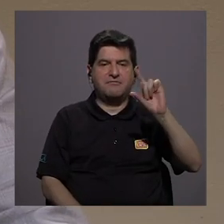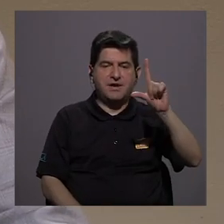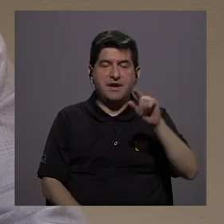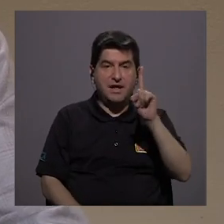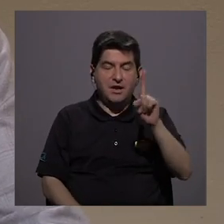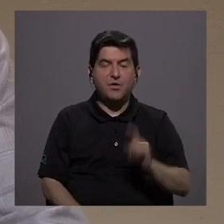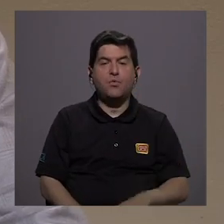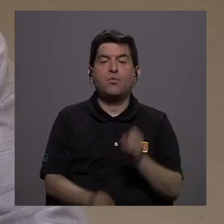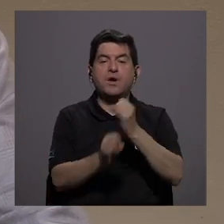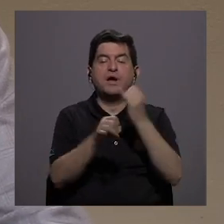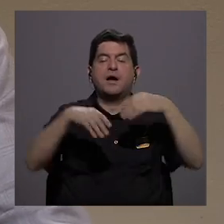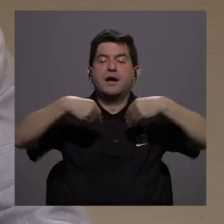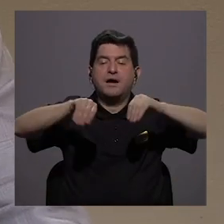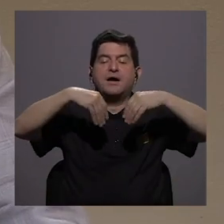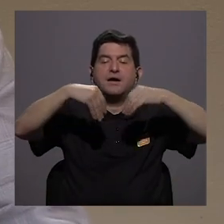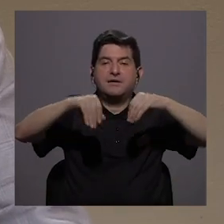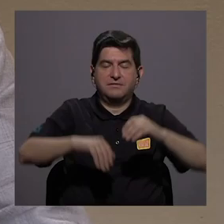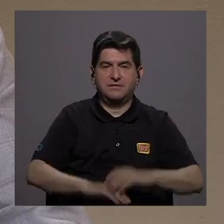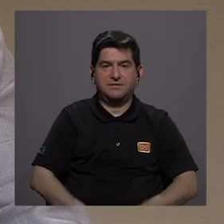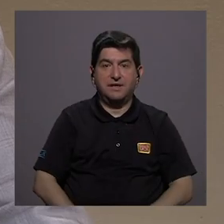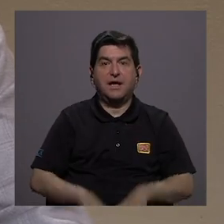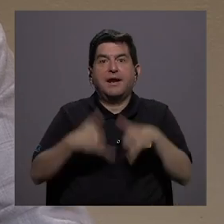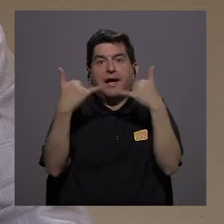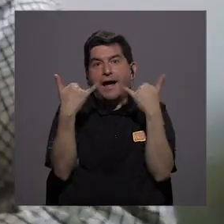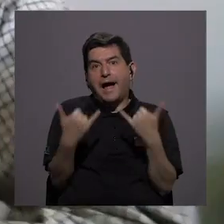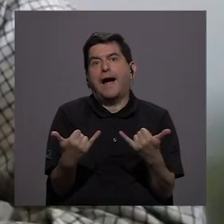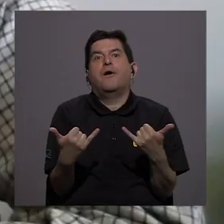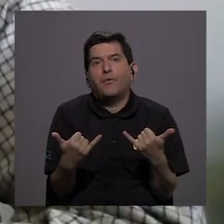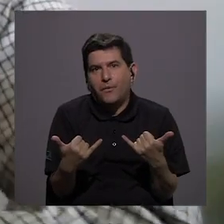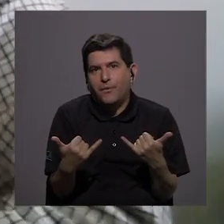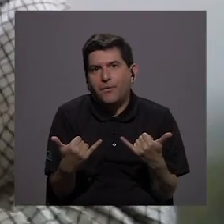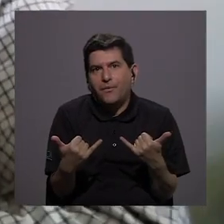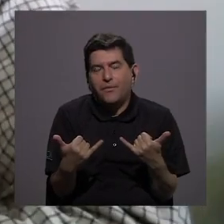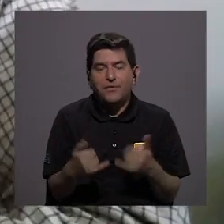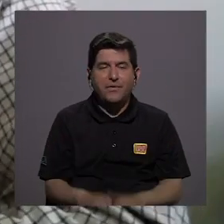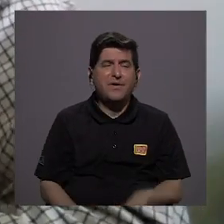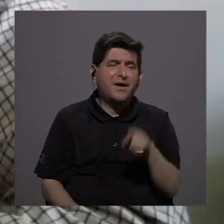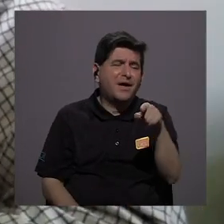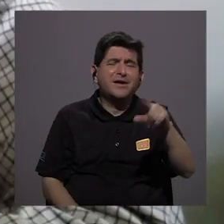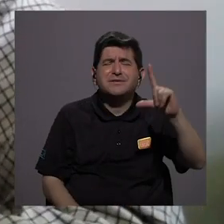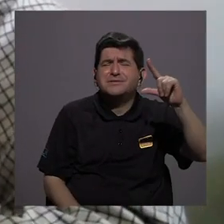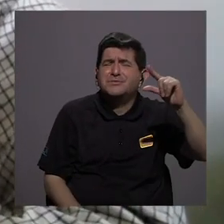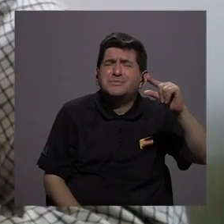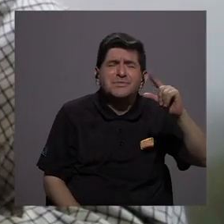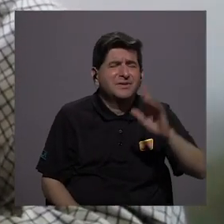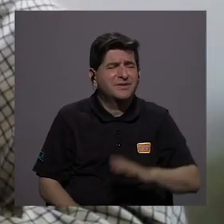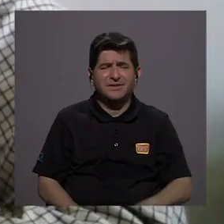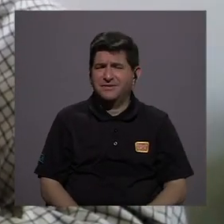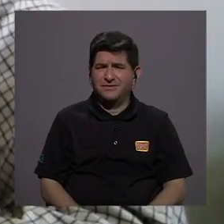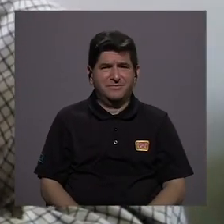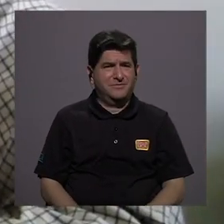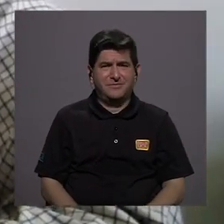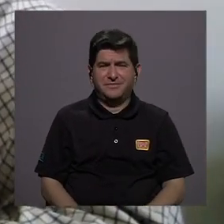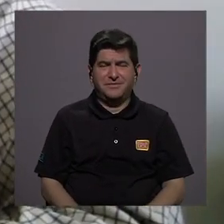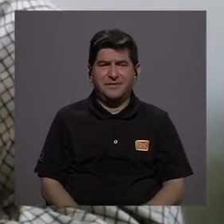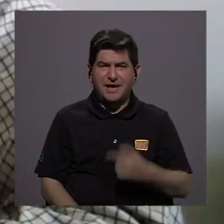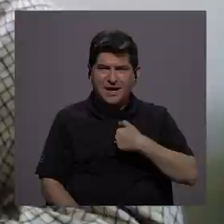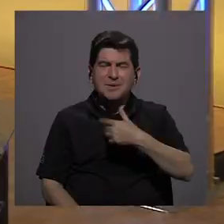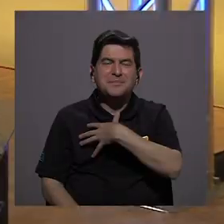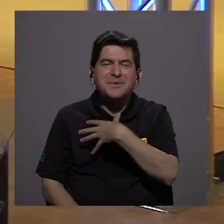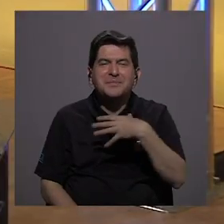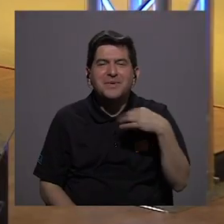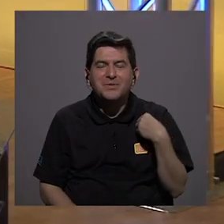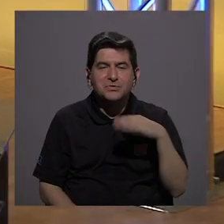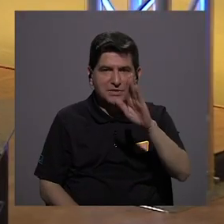que debería de vender. Y que ahora... Esas son las chiquititas, ¿verdad? Me